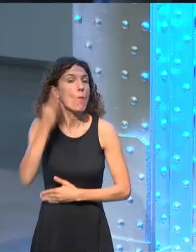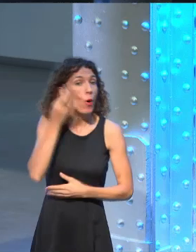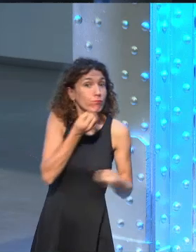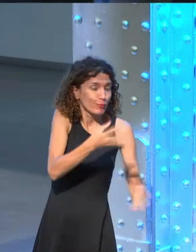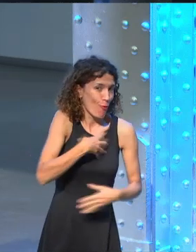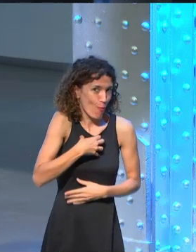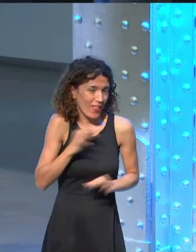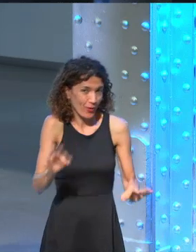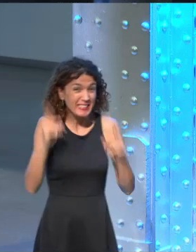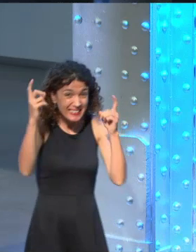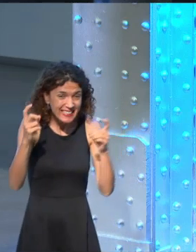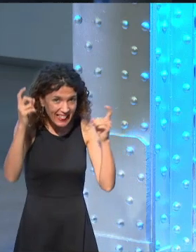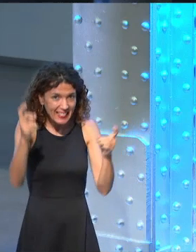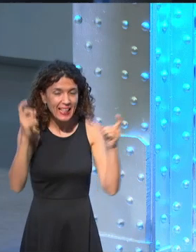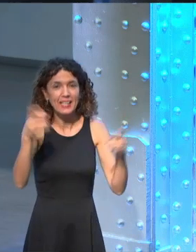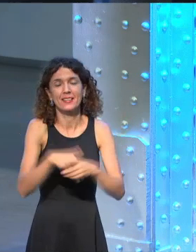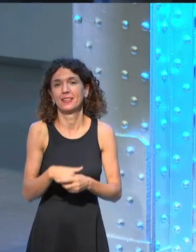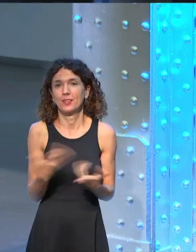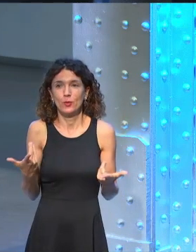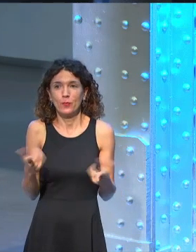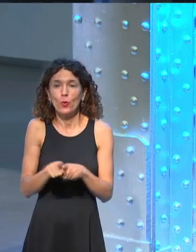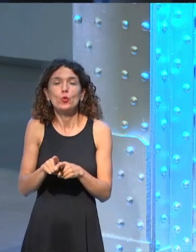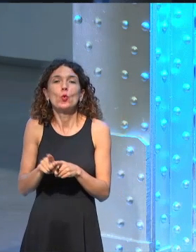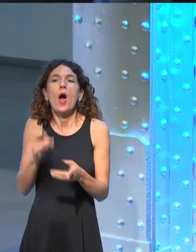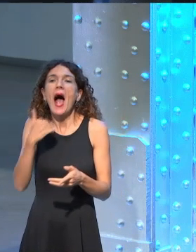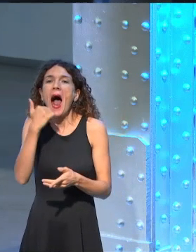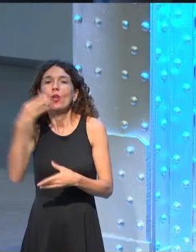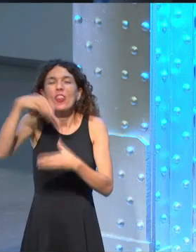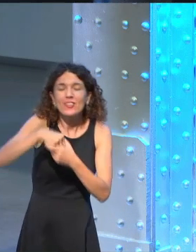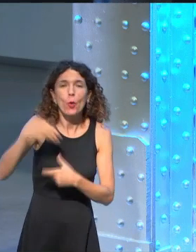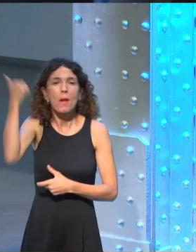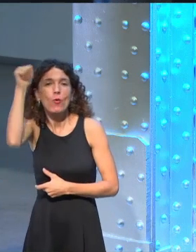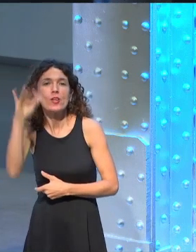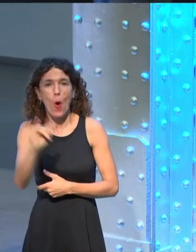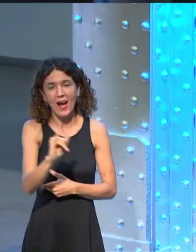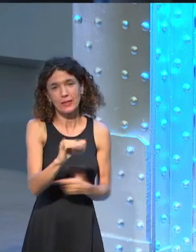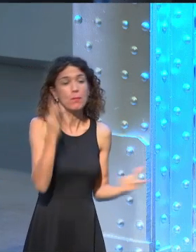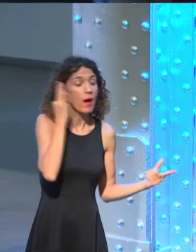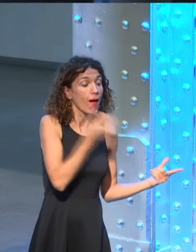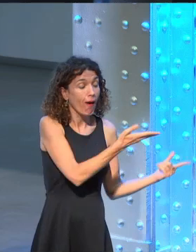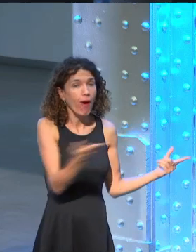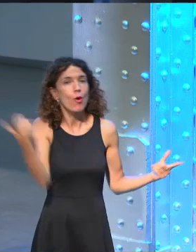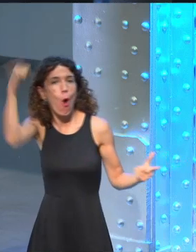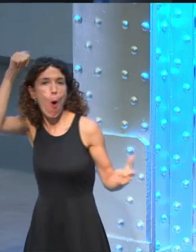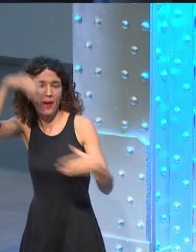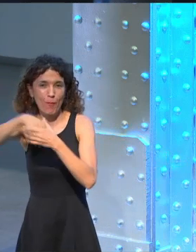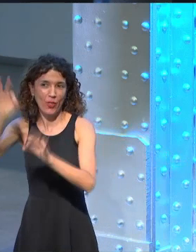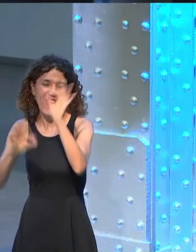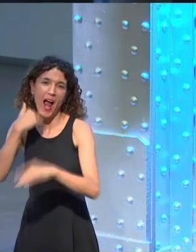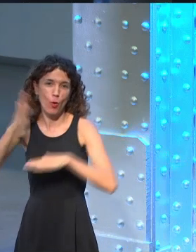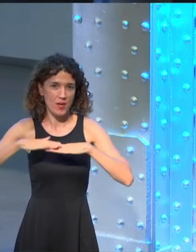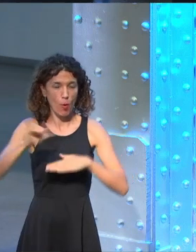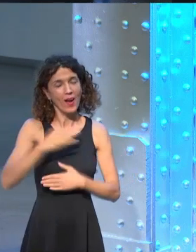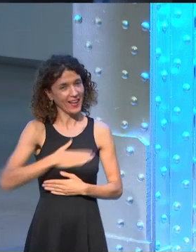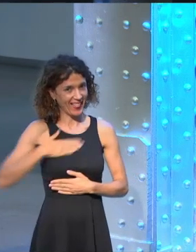a intentar daros mi... Eres la cuota masculina, siempre Exacto. hay cuota femenina, pues hoy eres tú la Pues cuota. yo, encantado de